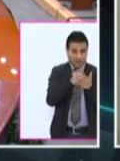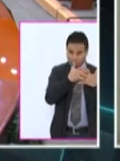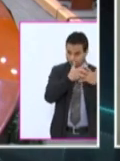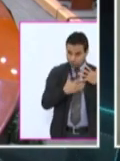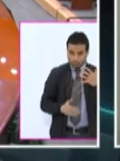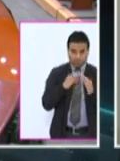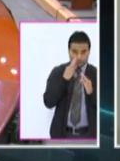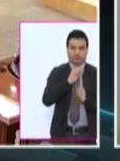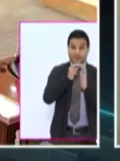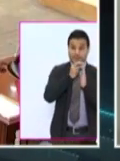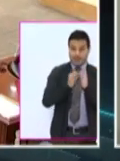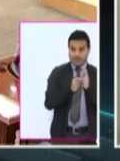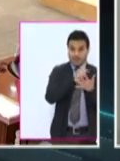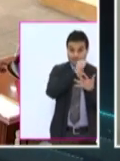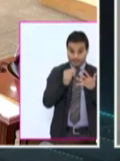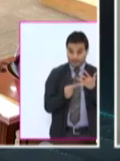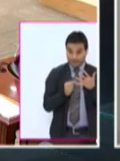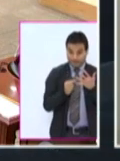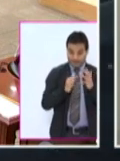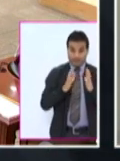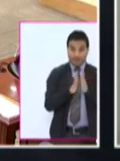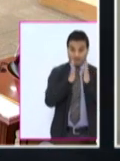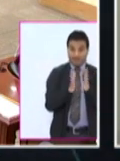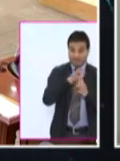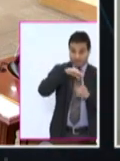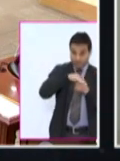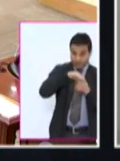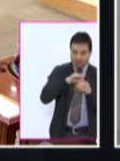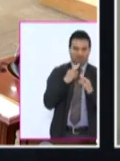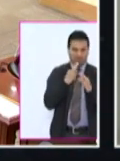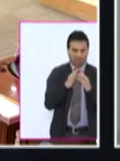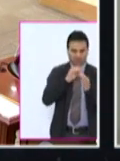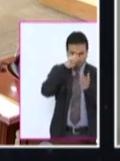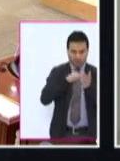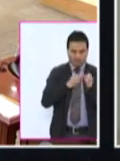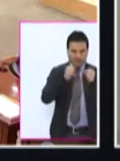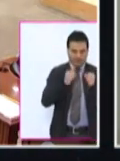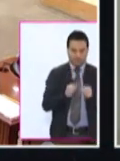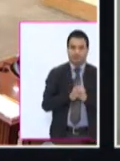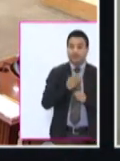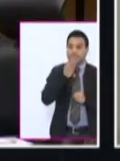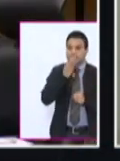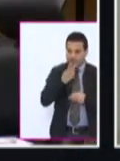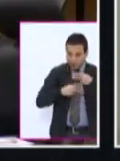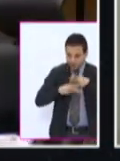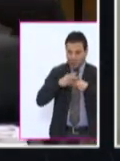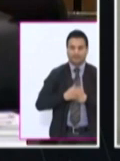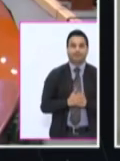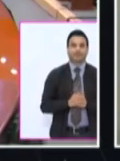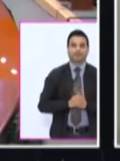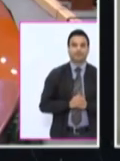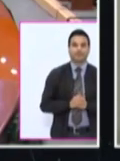móviles, como se han hecho. Entonces, te digo, el levantamiento en campo lleva 6 días, ¿sí? Y día y